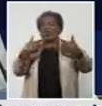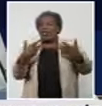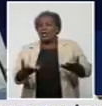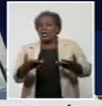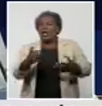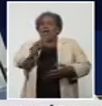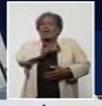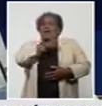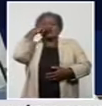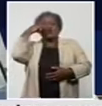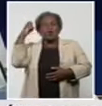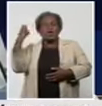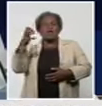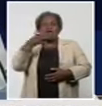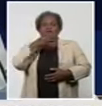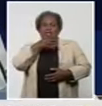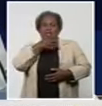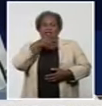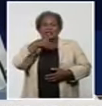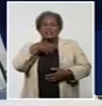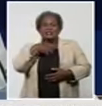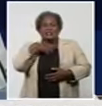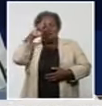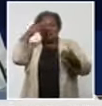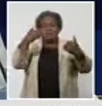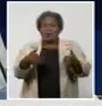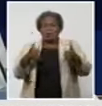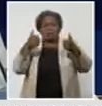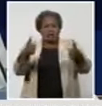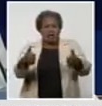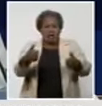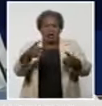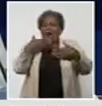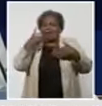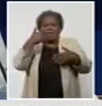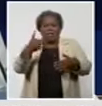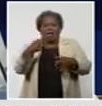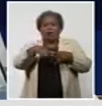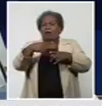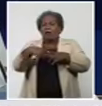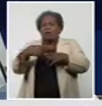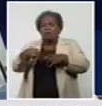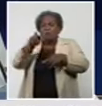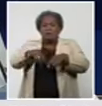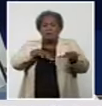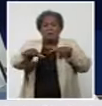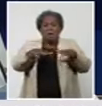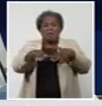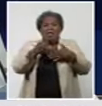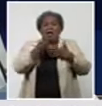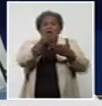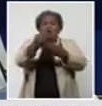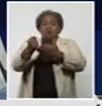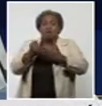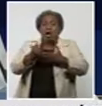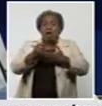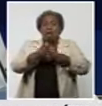comandante, de tener una salud accesible a todos, de tener recursos humanos para ayudar también a otros